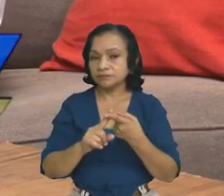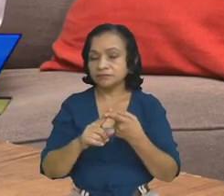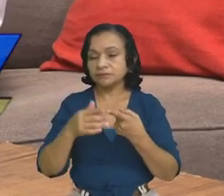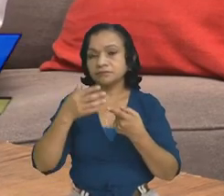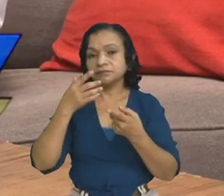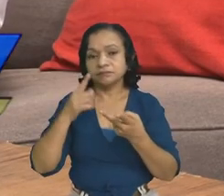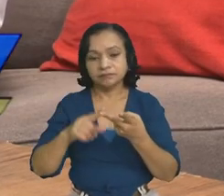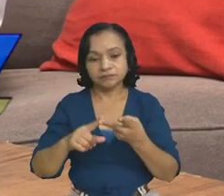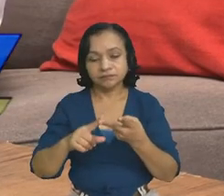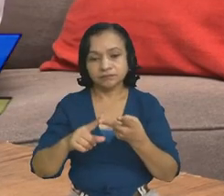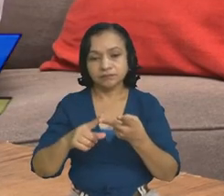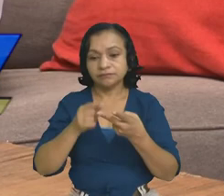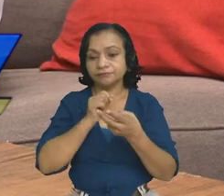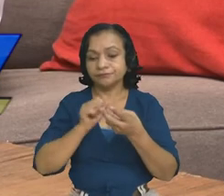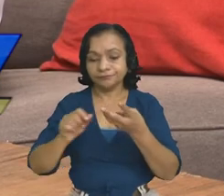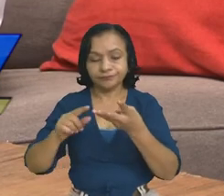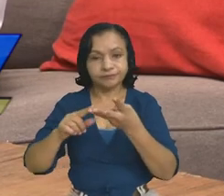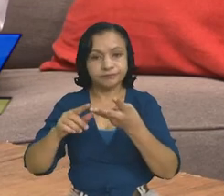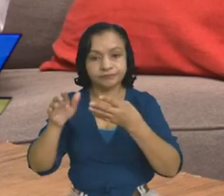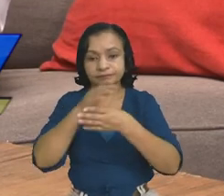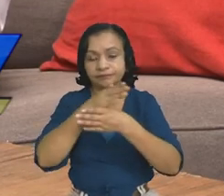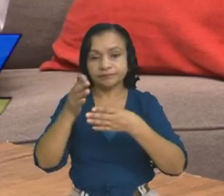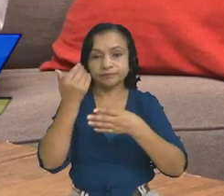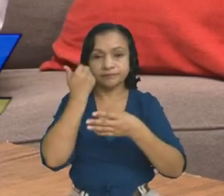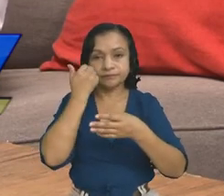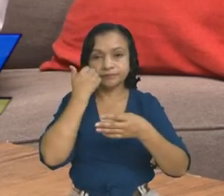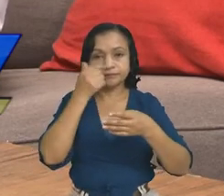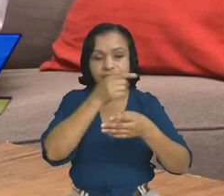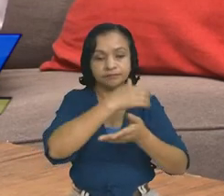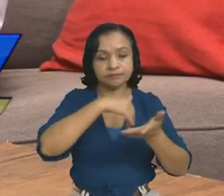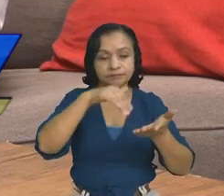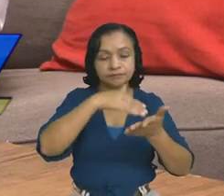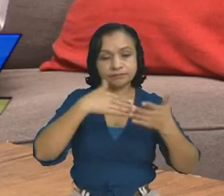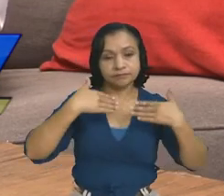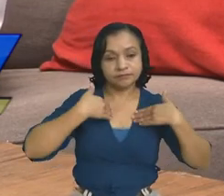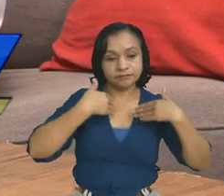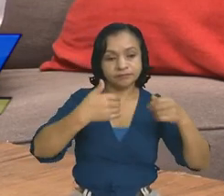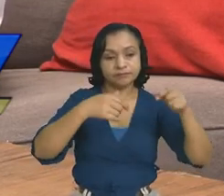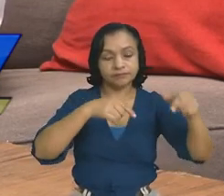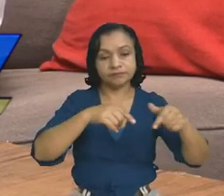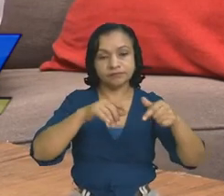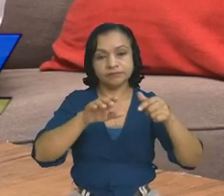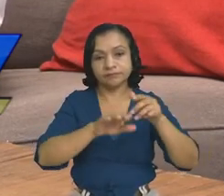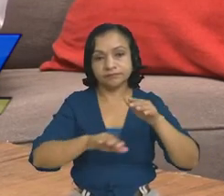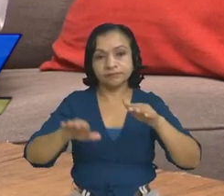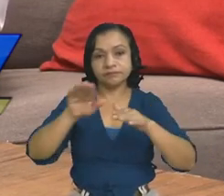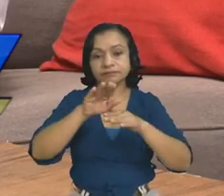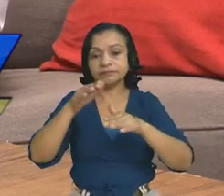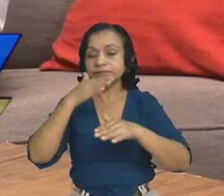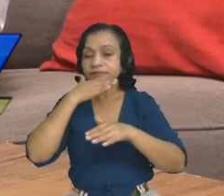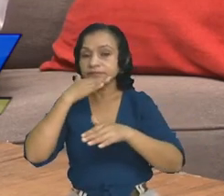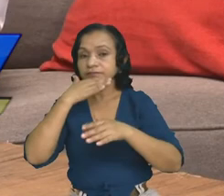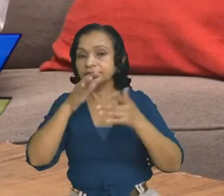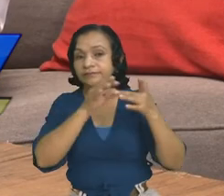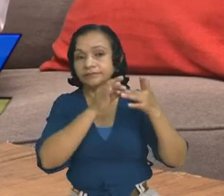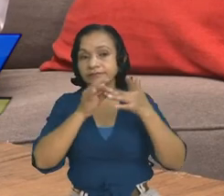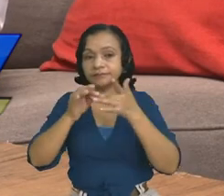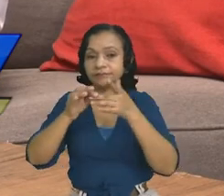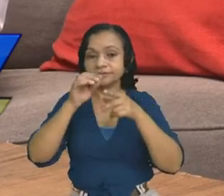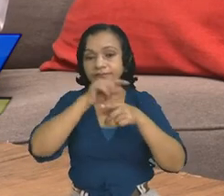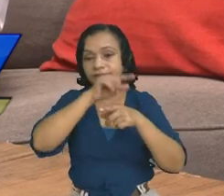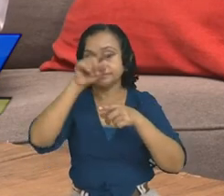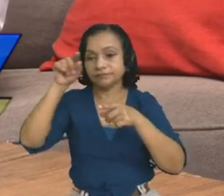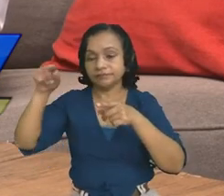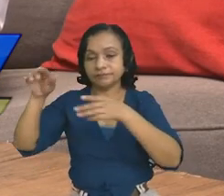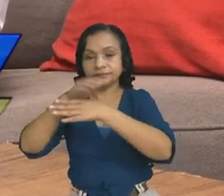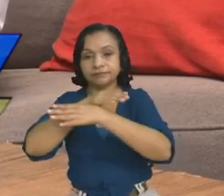respiratorio, un cuadro diarreico, cosas que se atienden en el nivel primario y también ya las complicaciones, cirugías, atenciones especializadas en los hospitales que ya